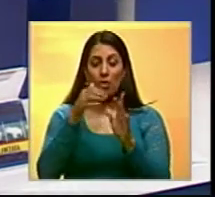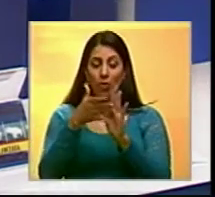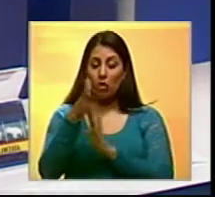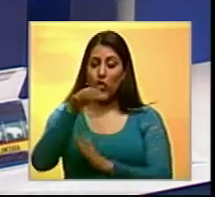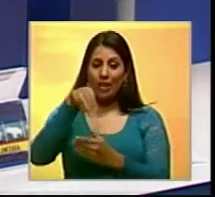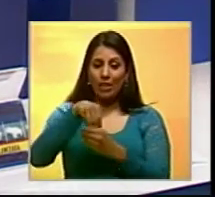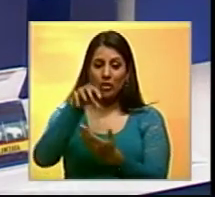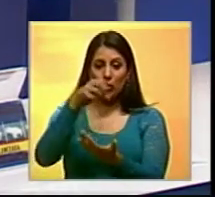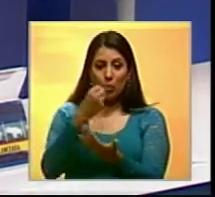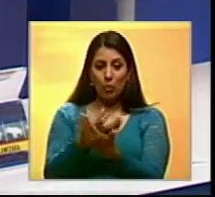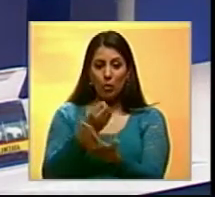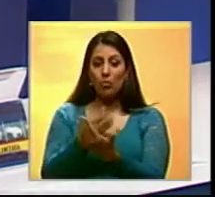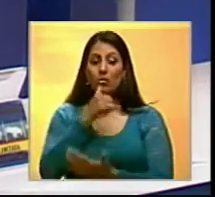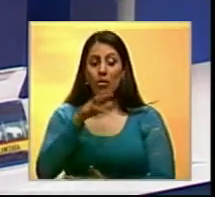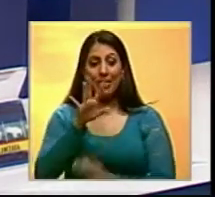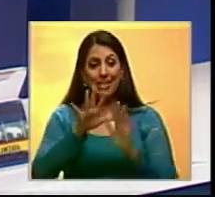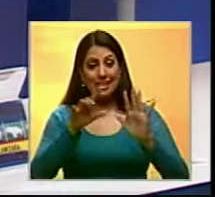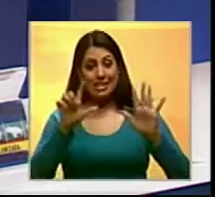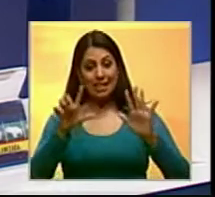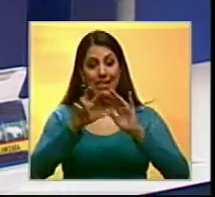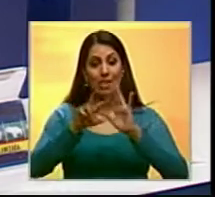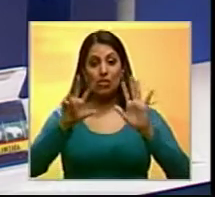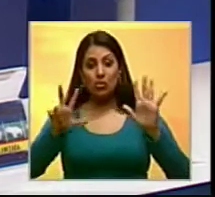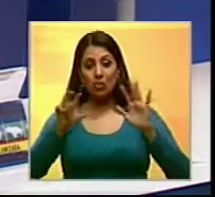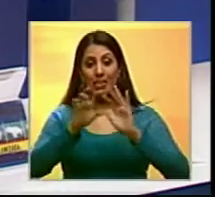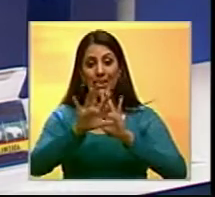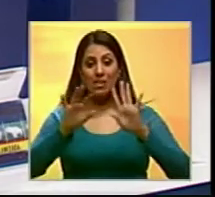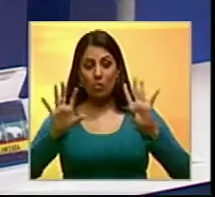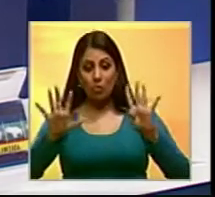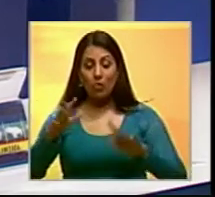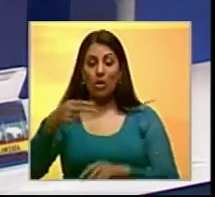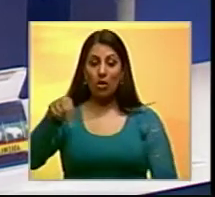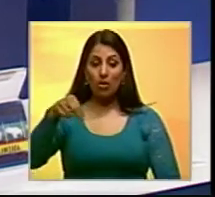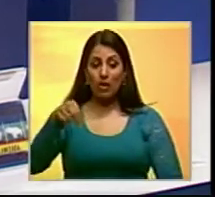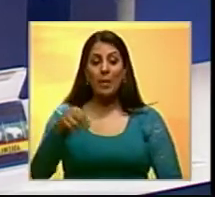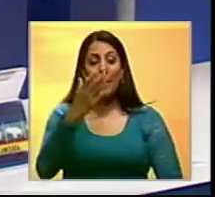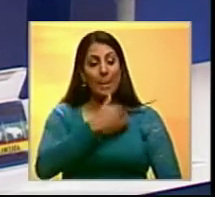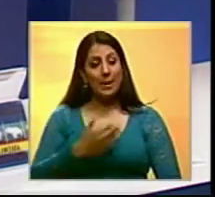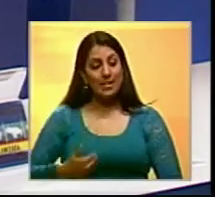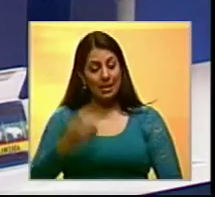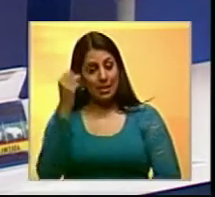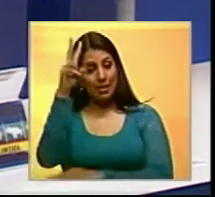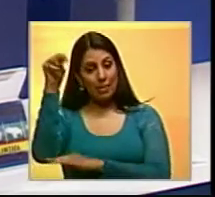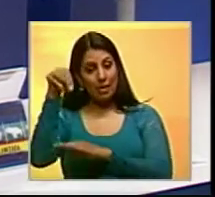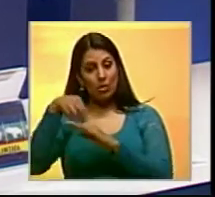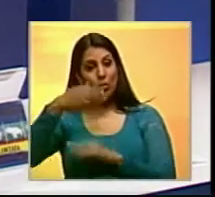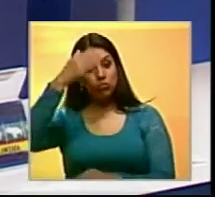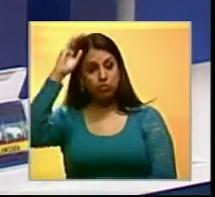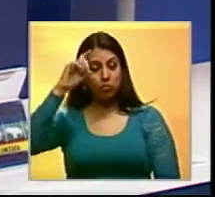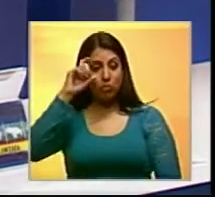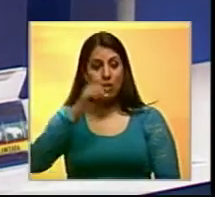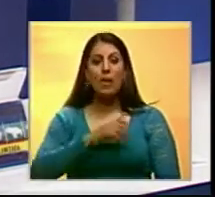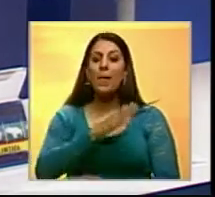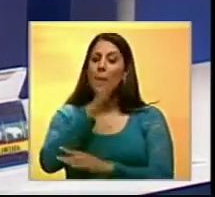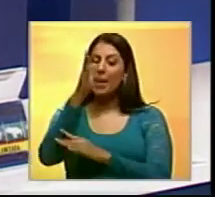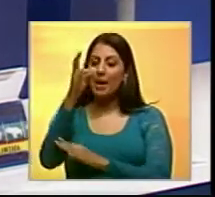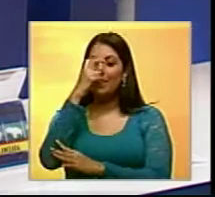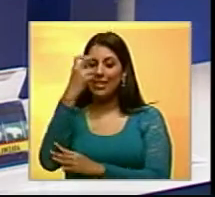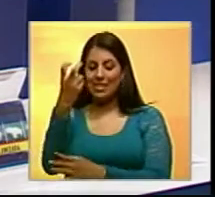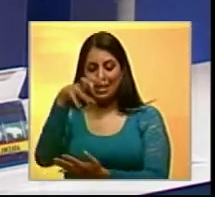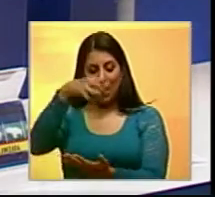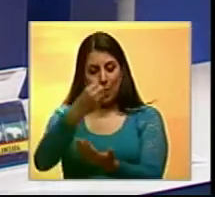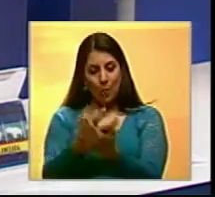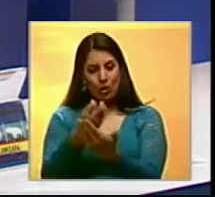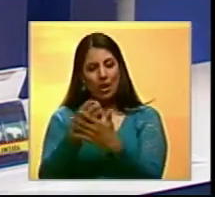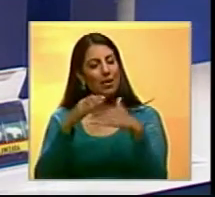Monagas, informó que el 17, 18 y 19 de noviembre, el presidente de la Asamblea Nacional, Henry Ramos Ayub, visitará el Estado